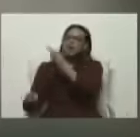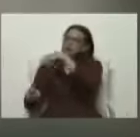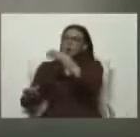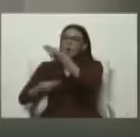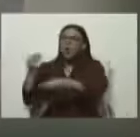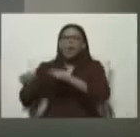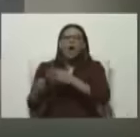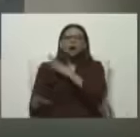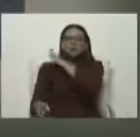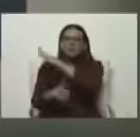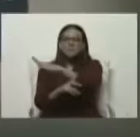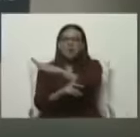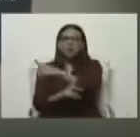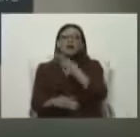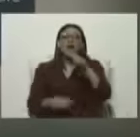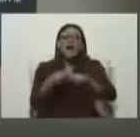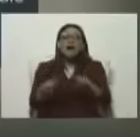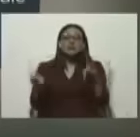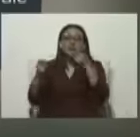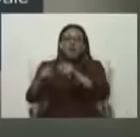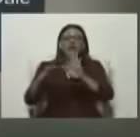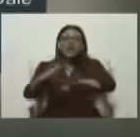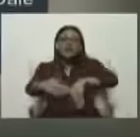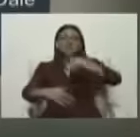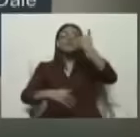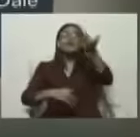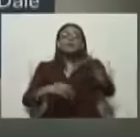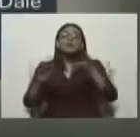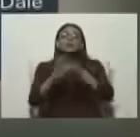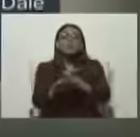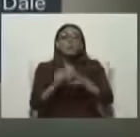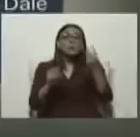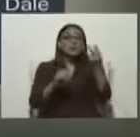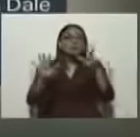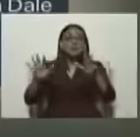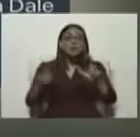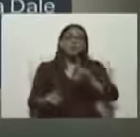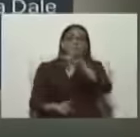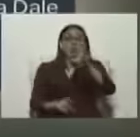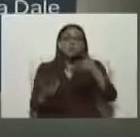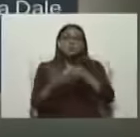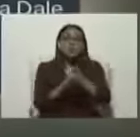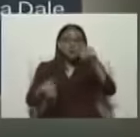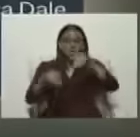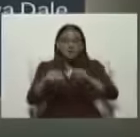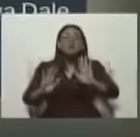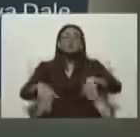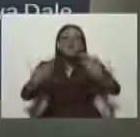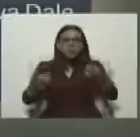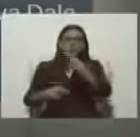dicen, estará cerrada hasta después del 29 de julio. Curioso, ¿no?